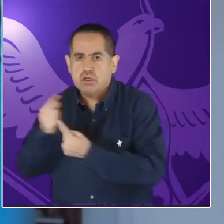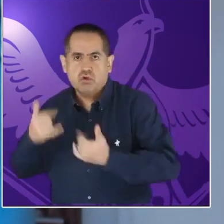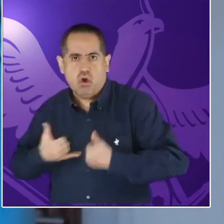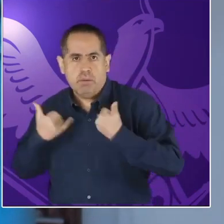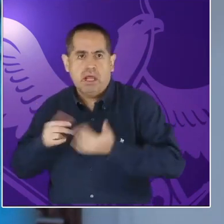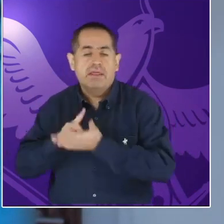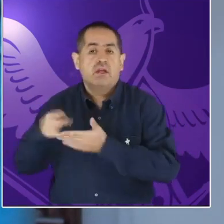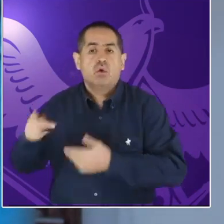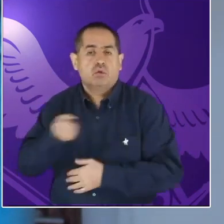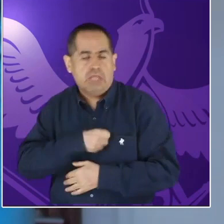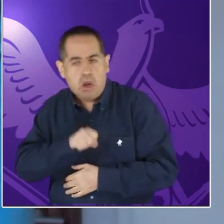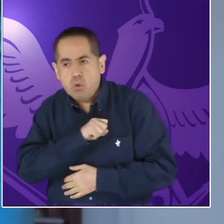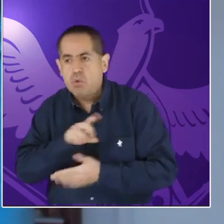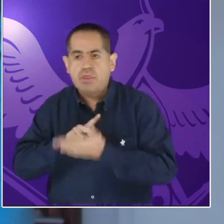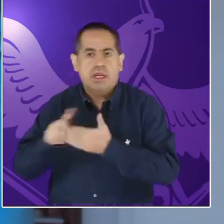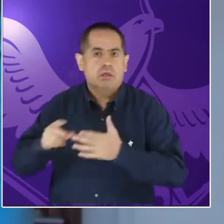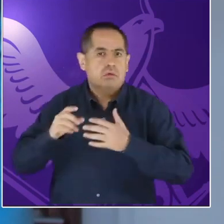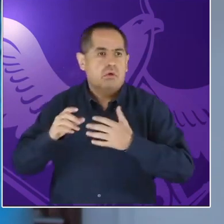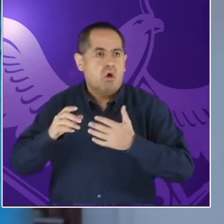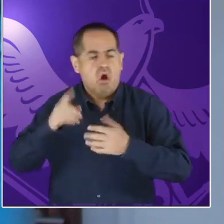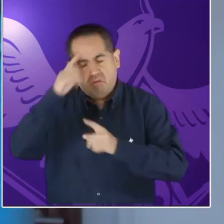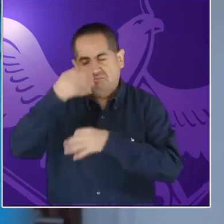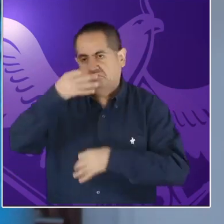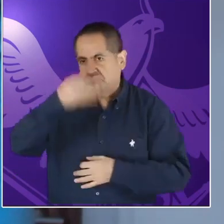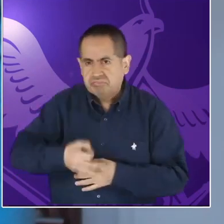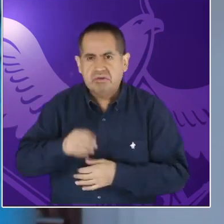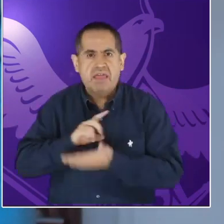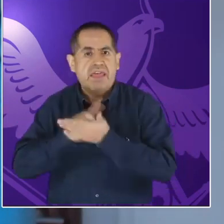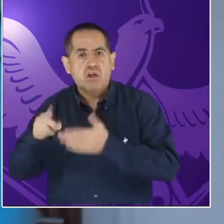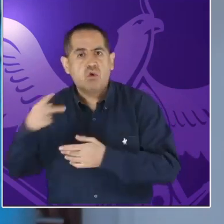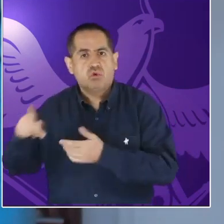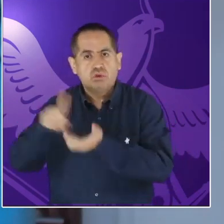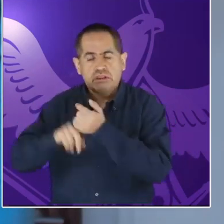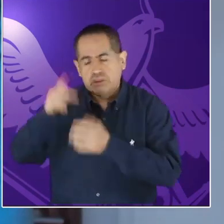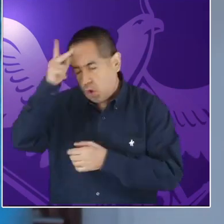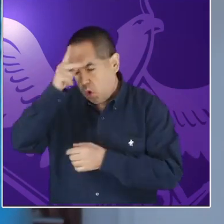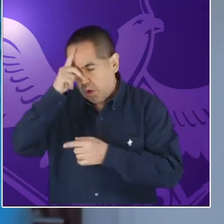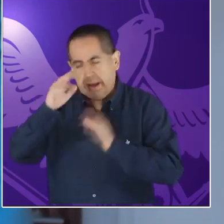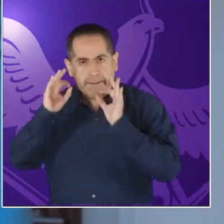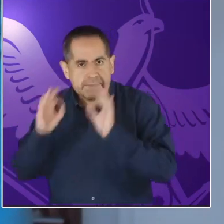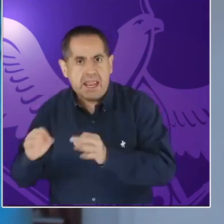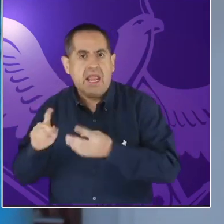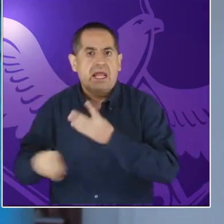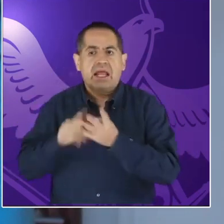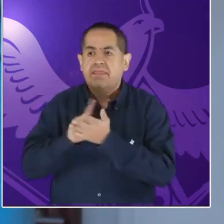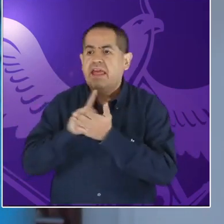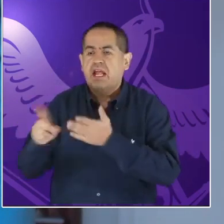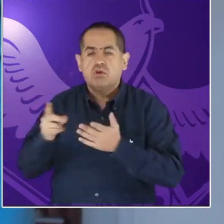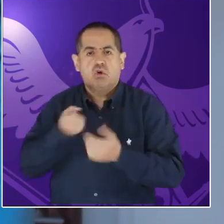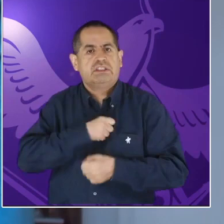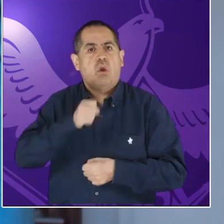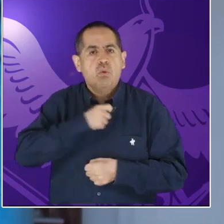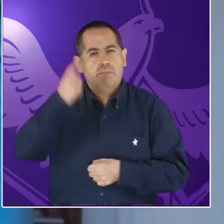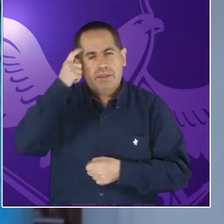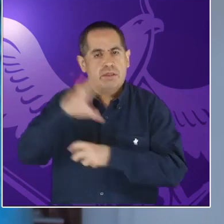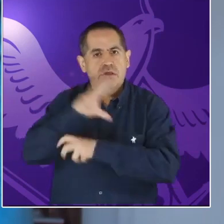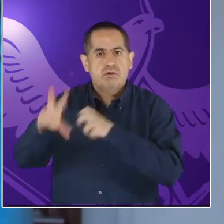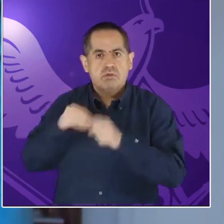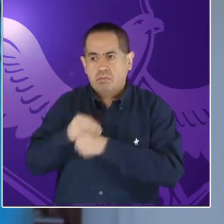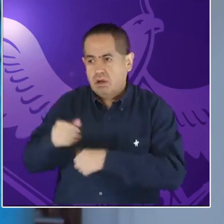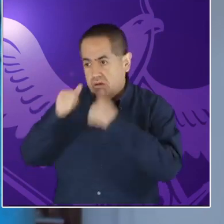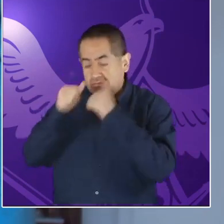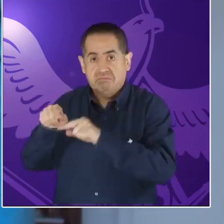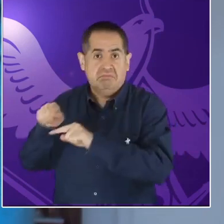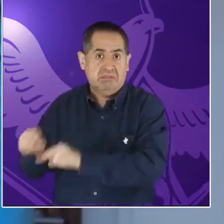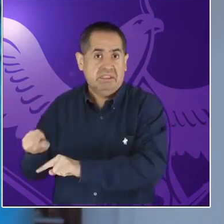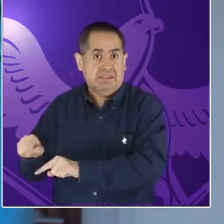salud física, a la integridad, ¿no?, física y psicológica, y por ende también el derecho a la salud mental. Esta